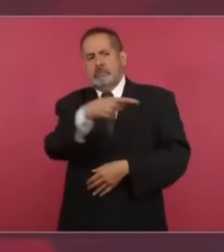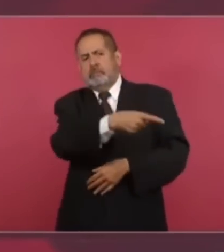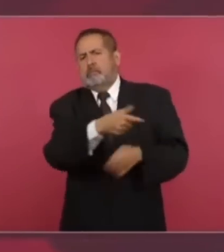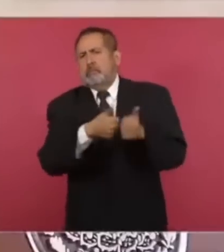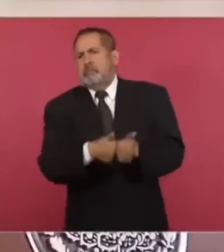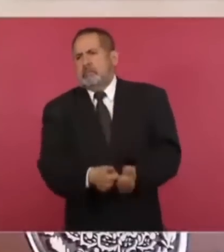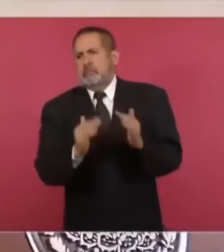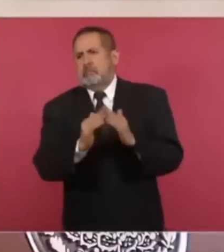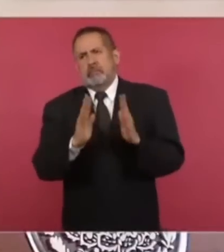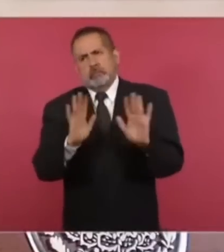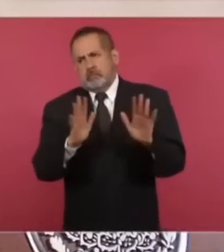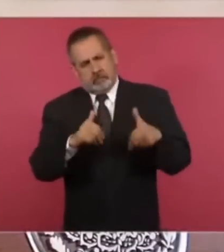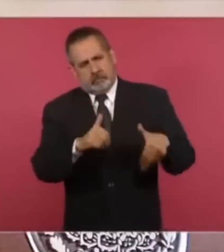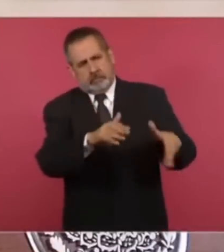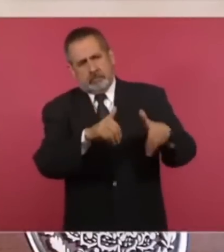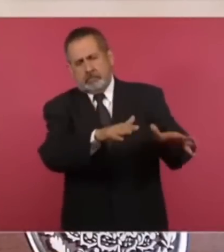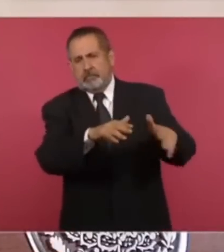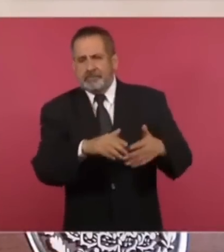porque no se quería ir de la casa.